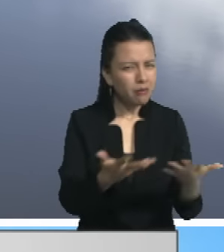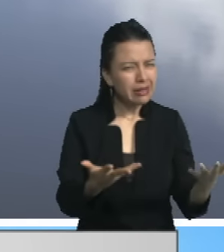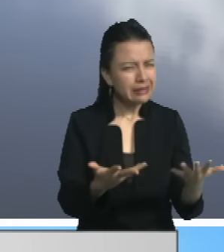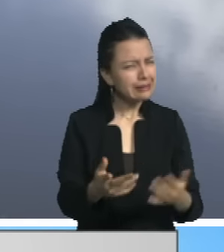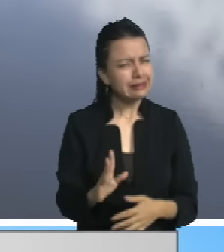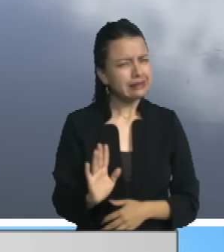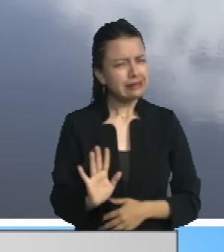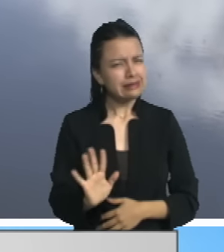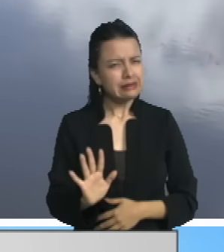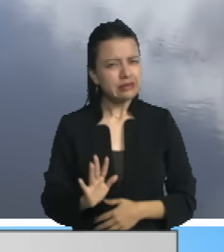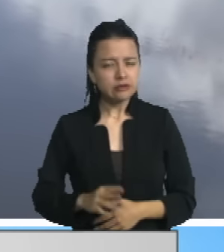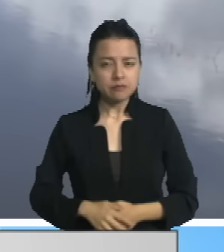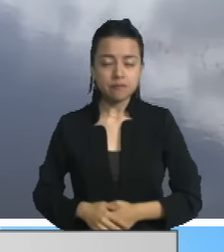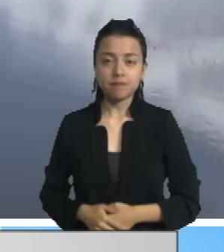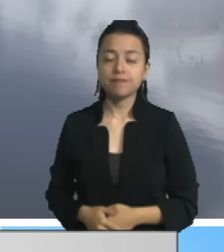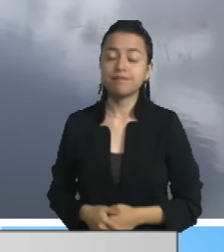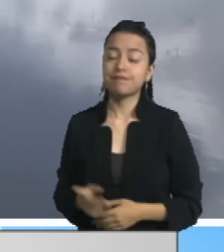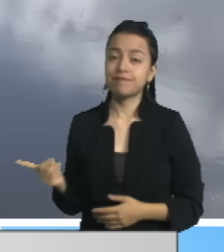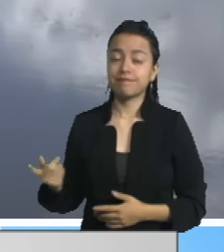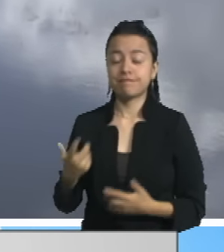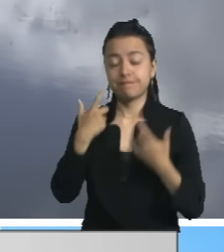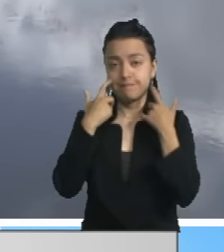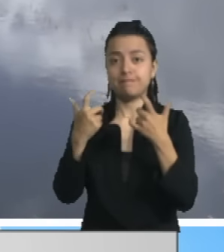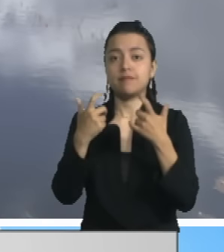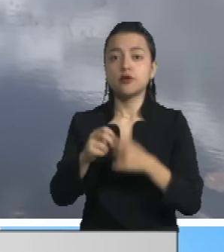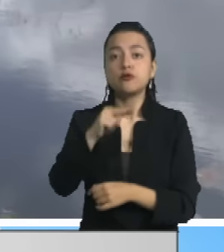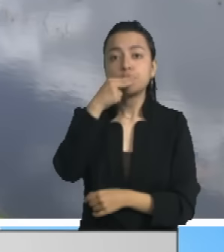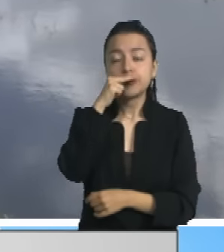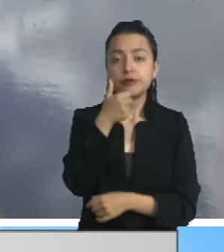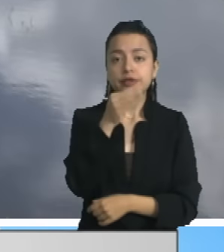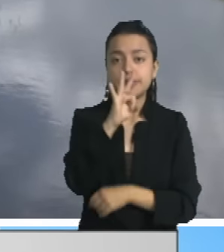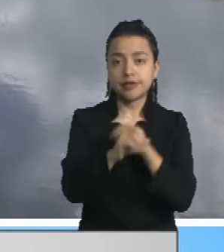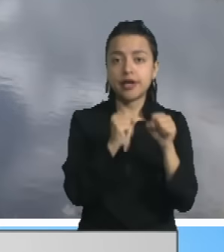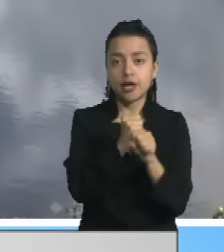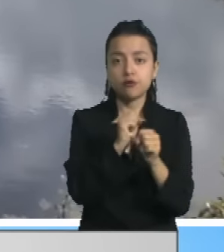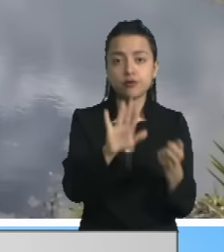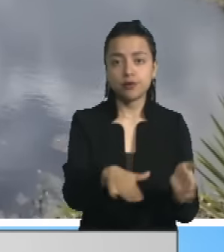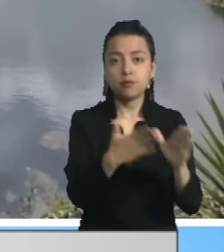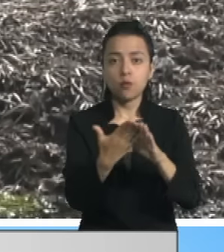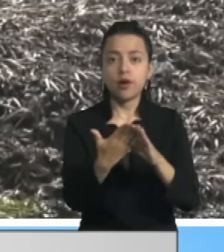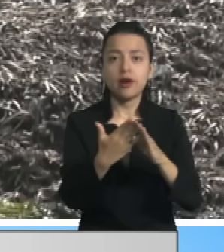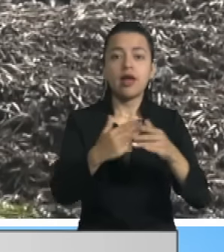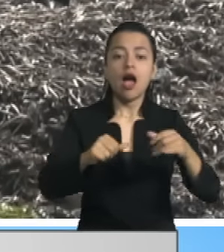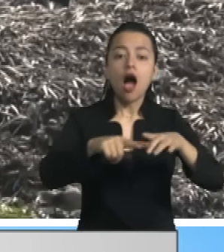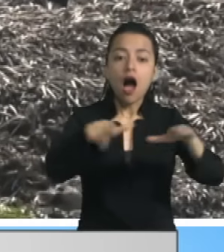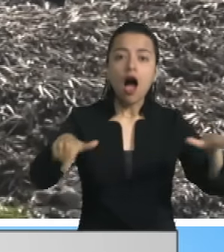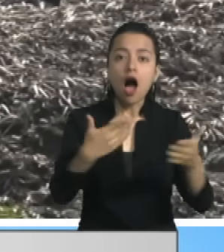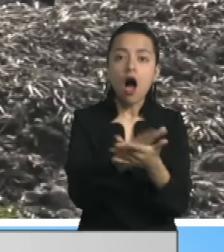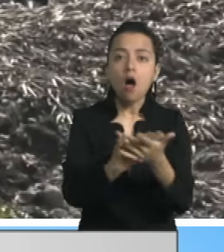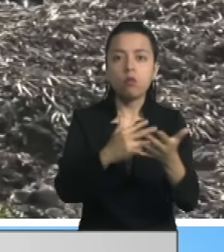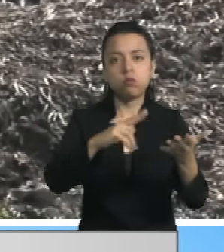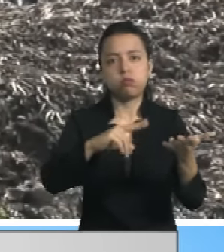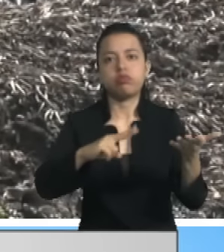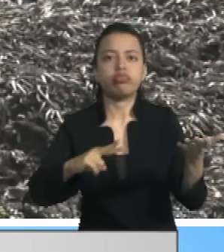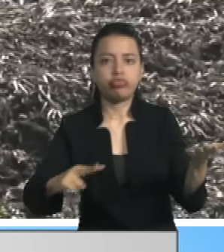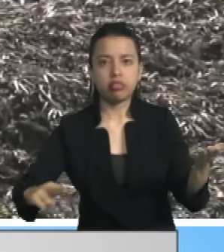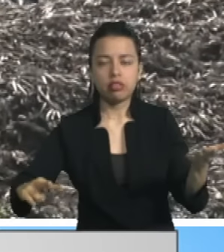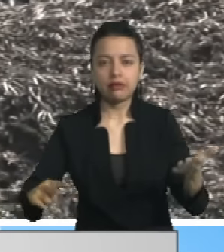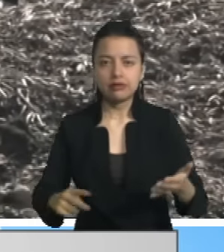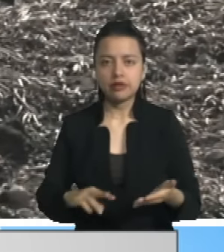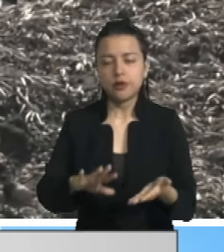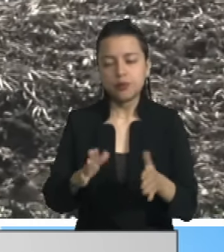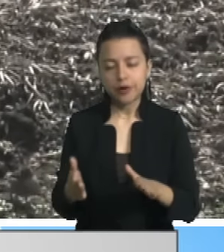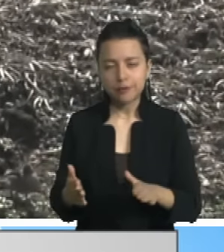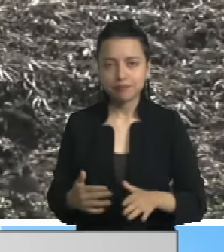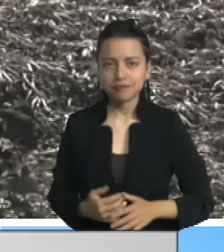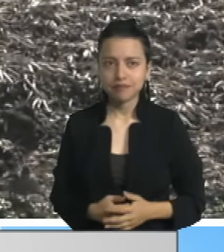se presenta en la localidad de sua un niño de tan solo 13 años de edad que muere allí sumergido en este humedal Juan amarillo las autoridades